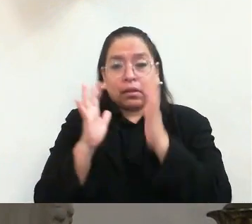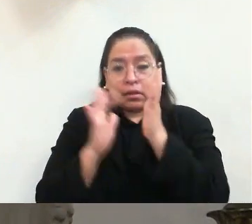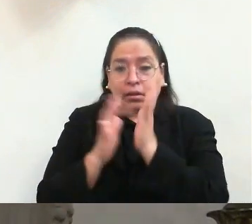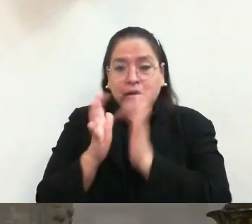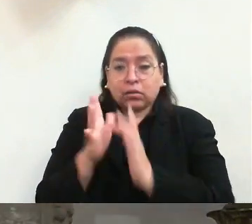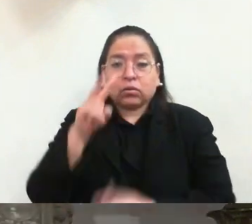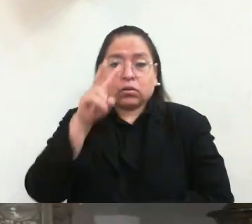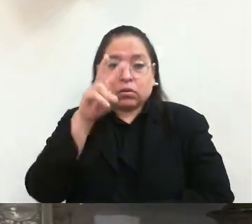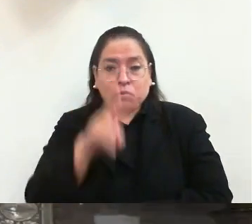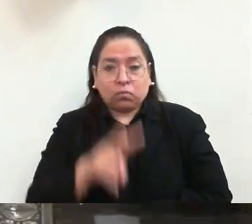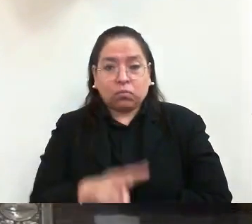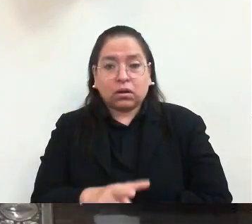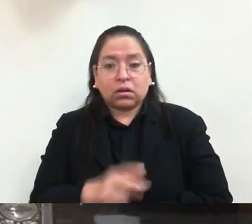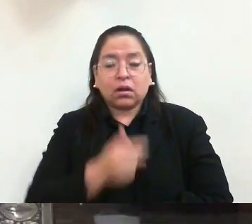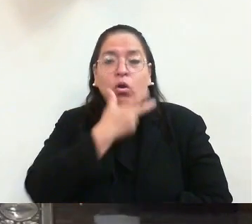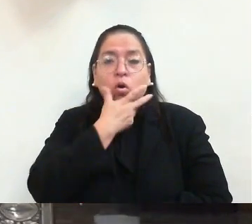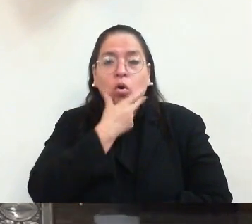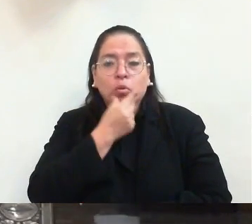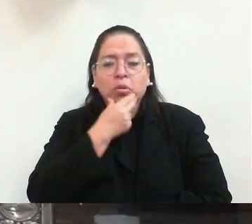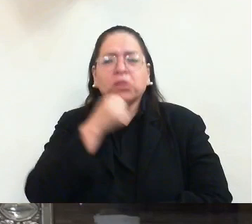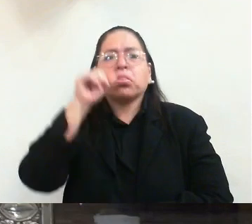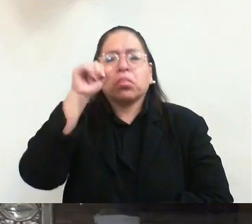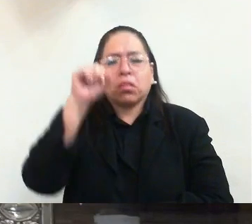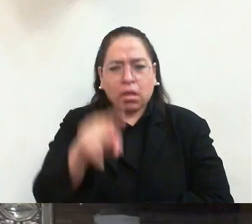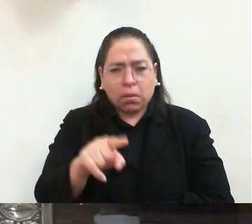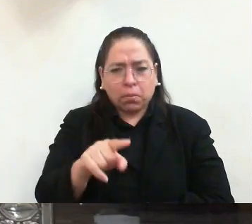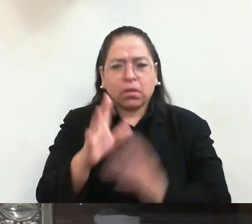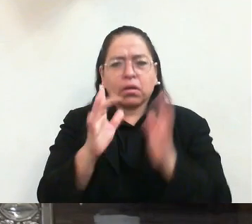él es verdadero dios